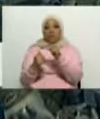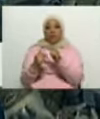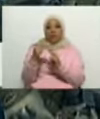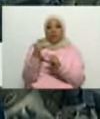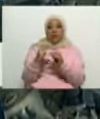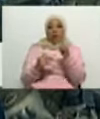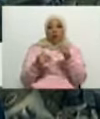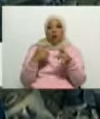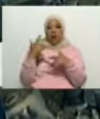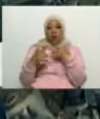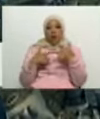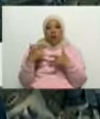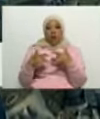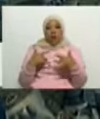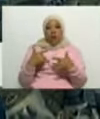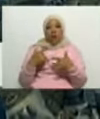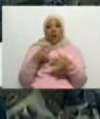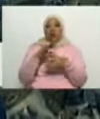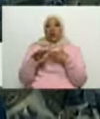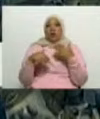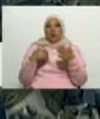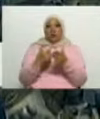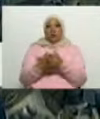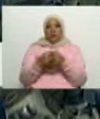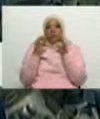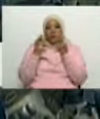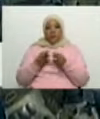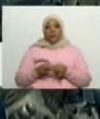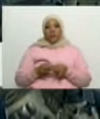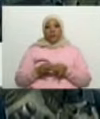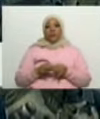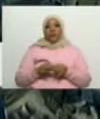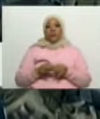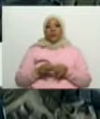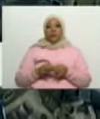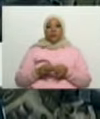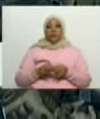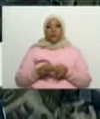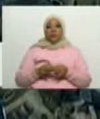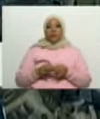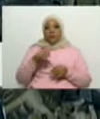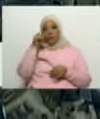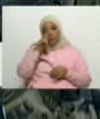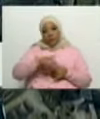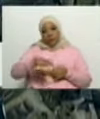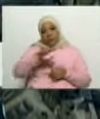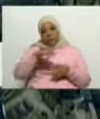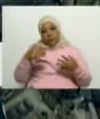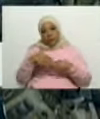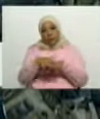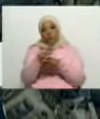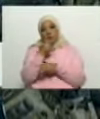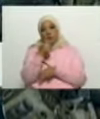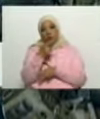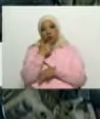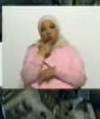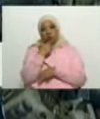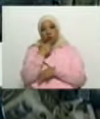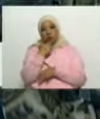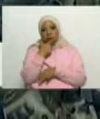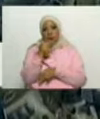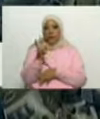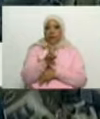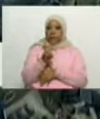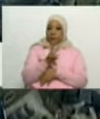actividad fronteriza, toda la actividad comercial y que haya unos espacios de integración bonitos, como lo estamos viendo del lado